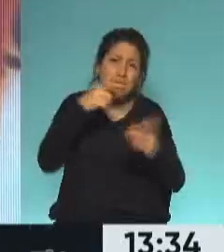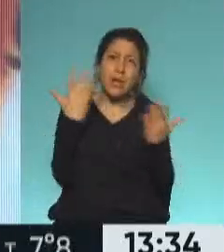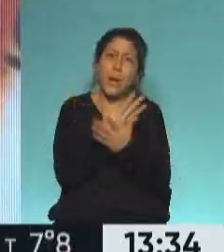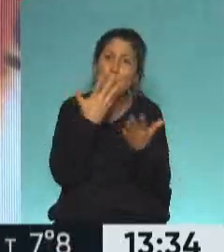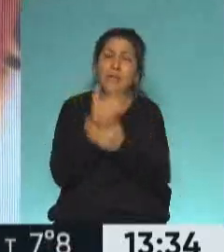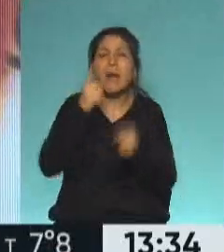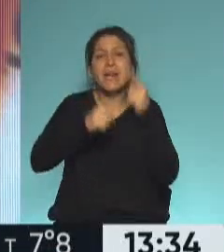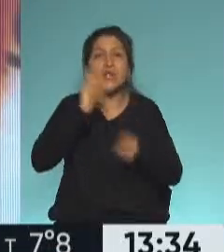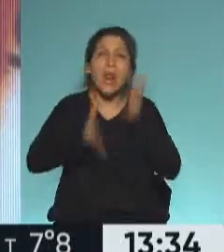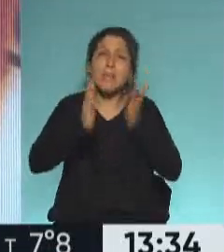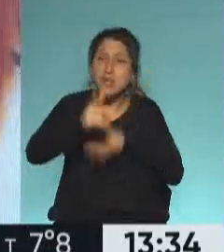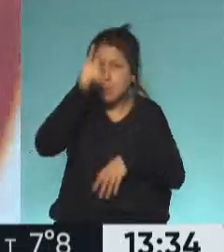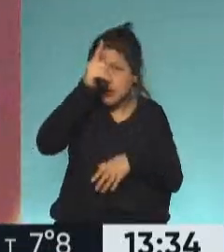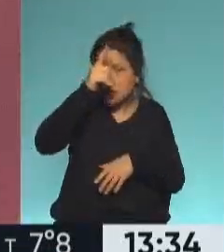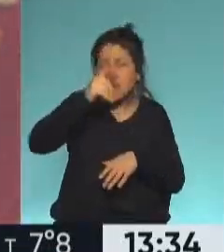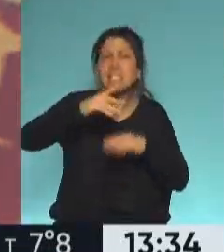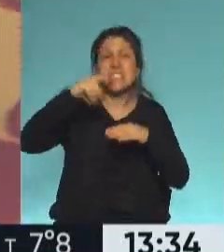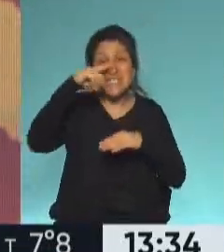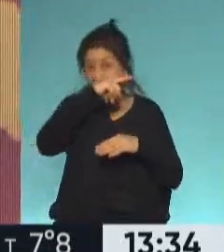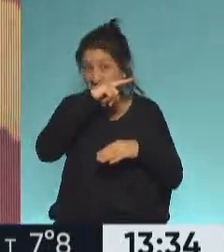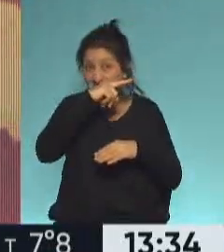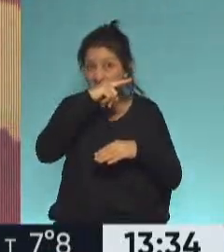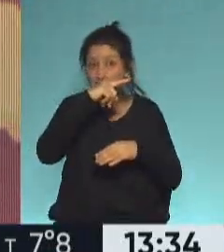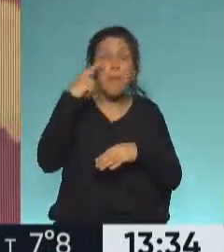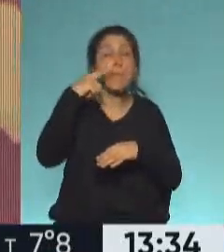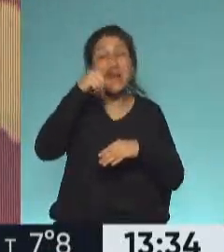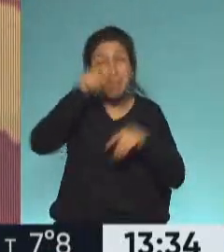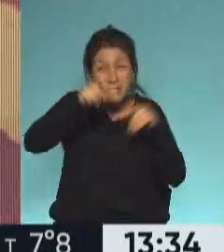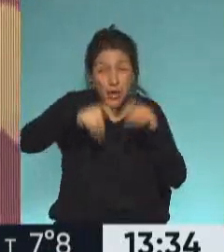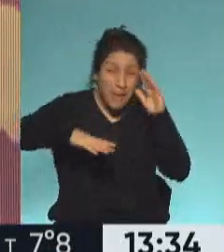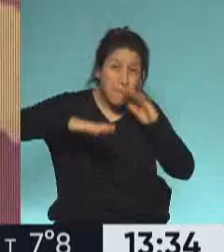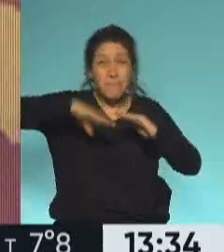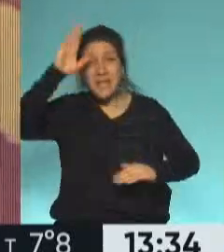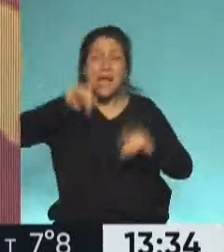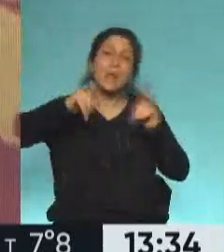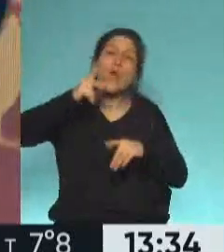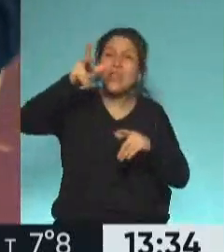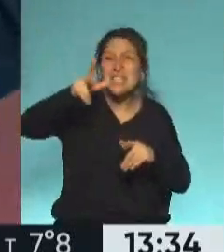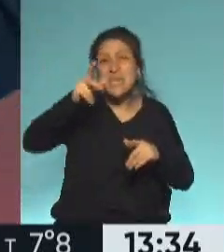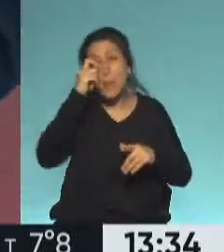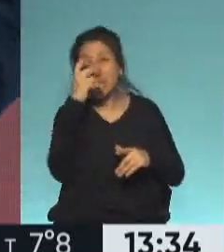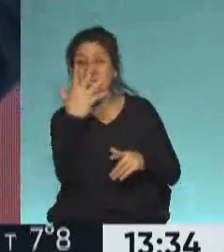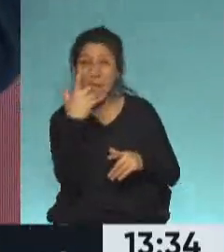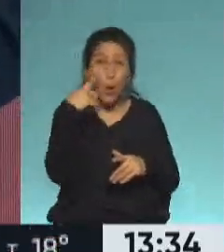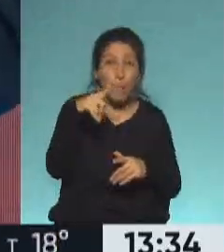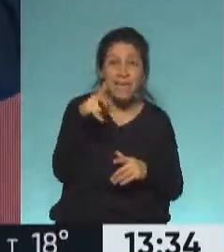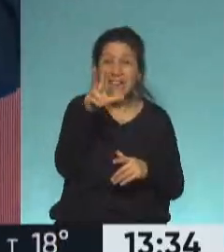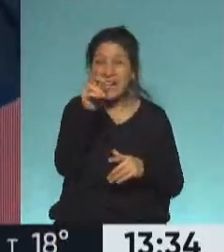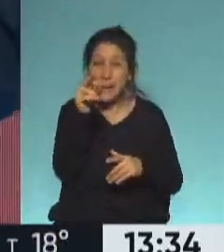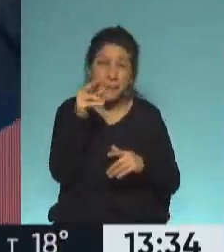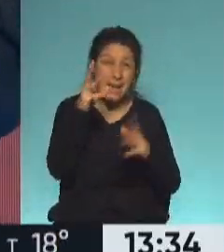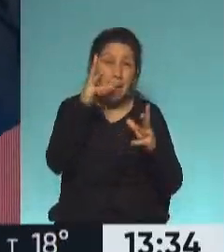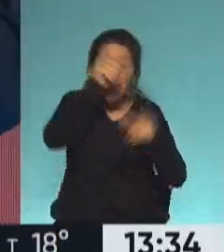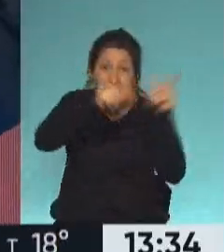represión policial. Más de 7.000 detenidos, algunos hablan hasta de 25 o 30.000 detenidos, e inclusive